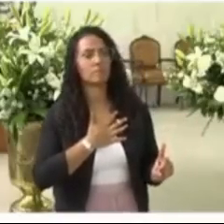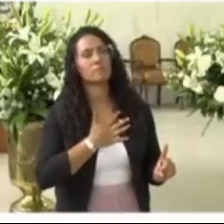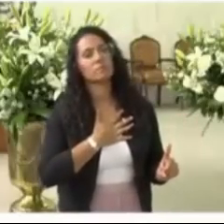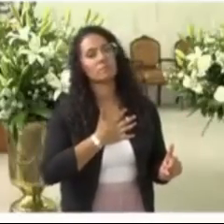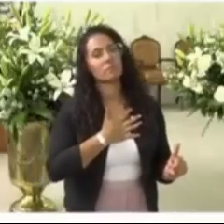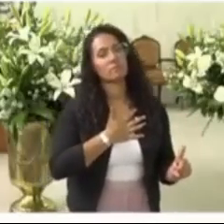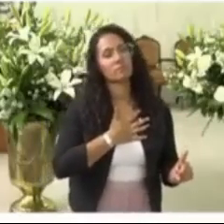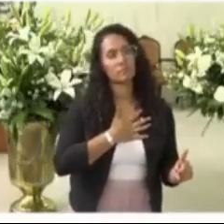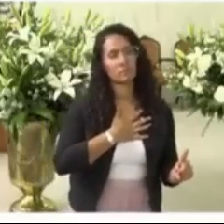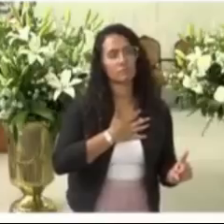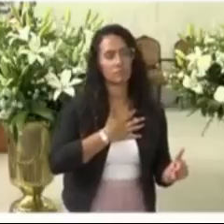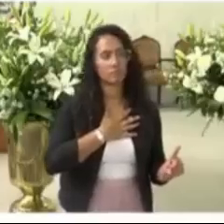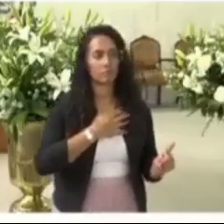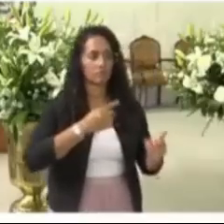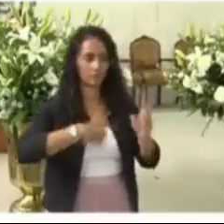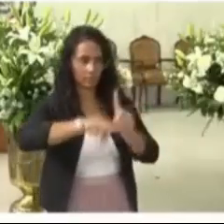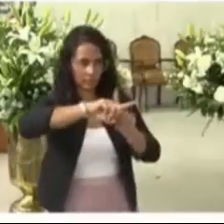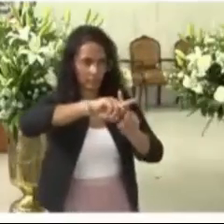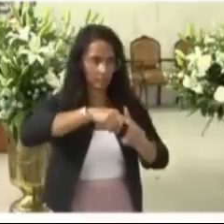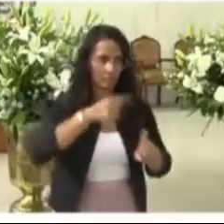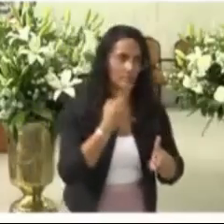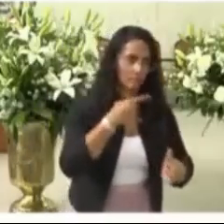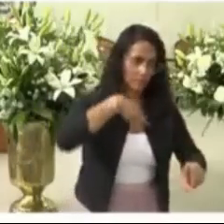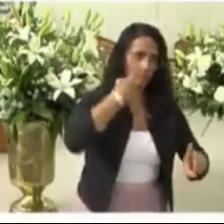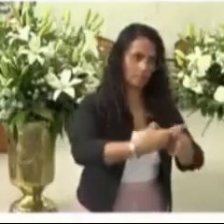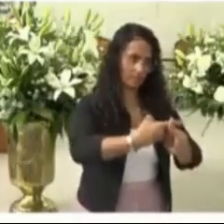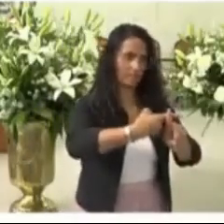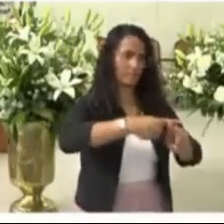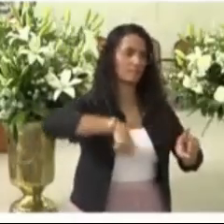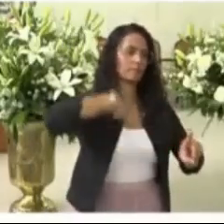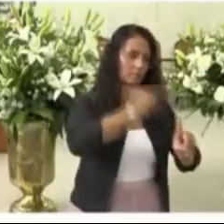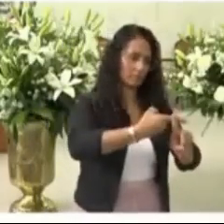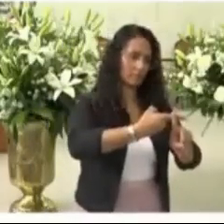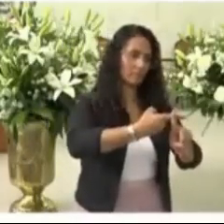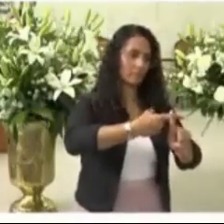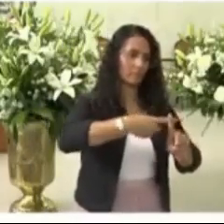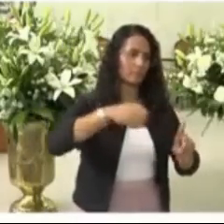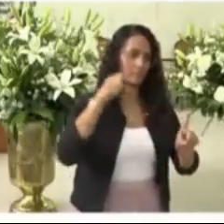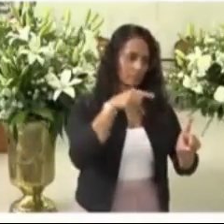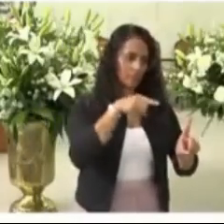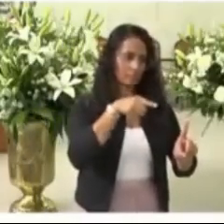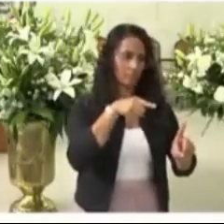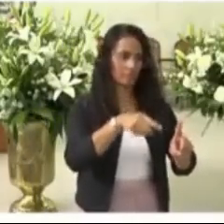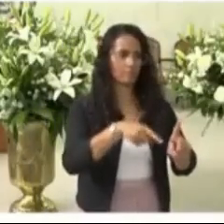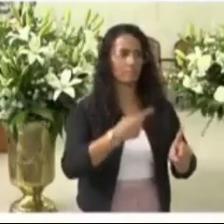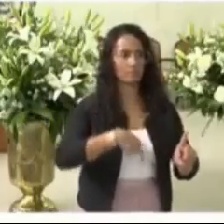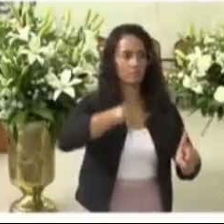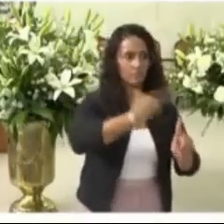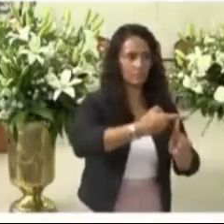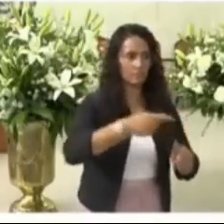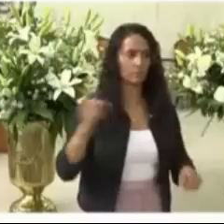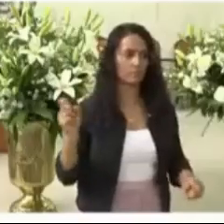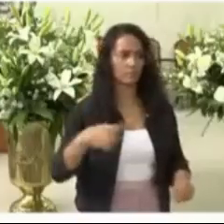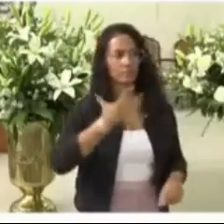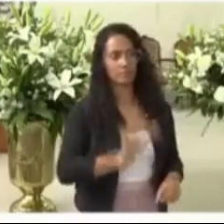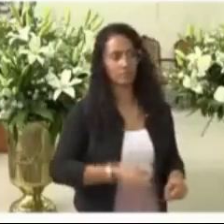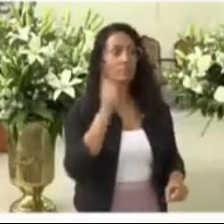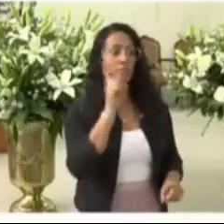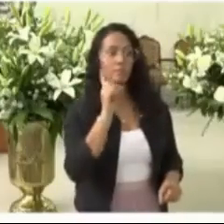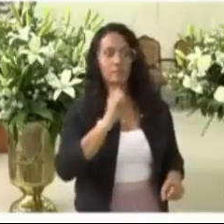hermano? ¿Que aborte? ¿Que prosiga el embarazo? Estoy